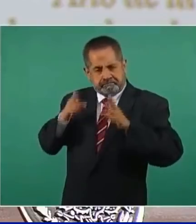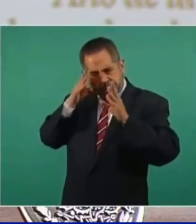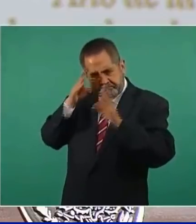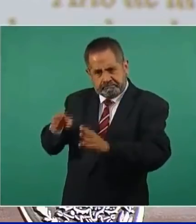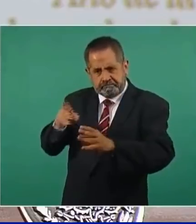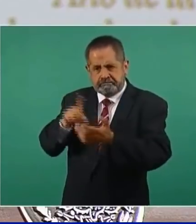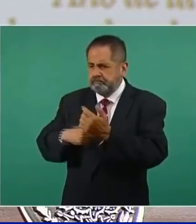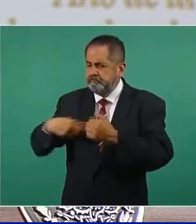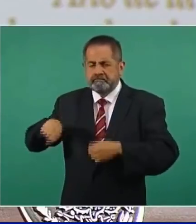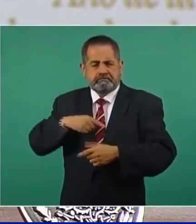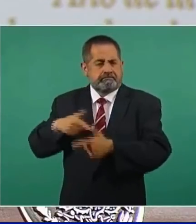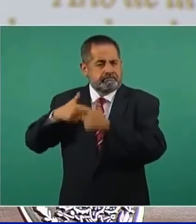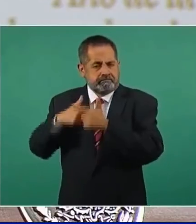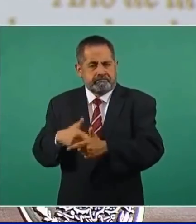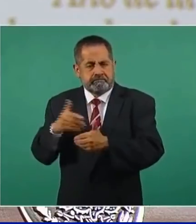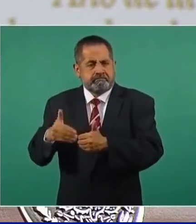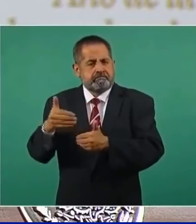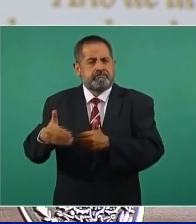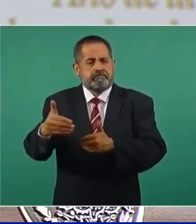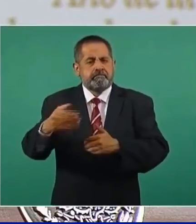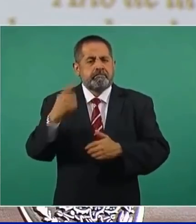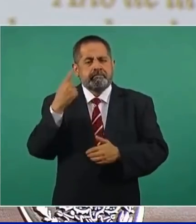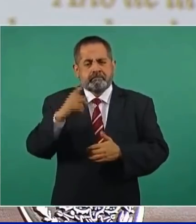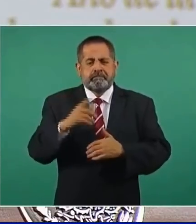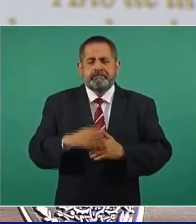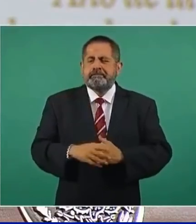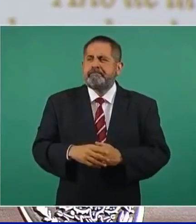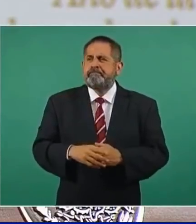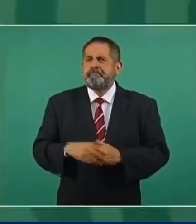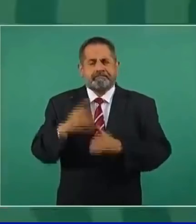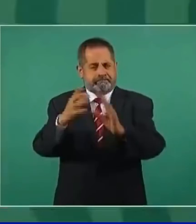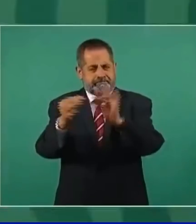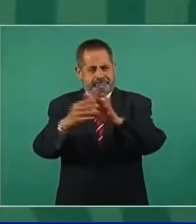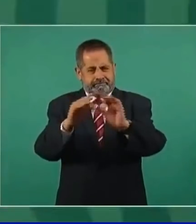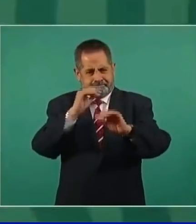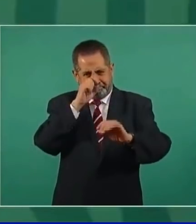a continuar con lo mismo. Para que se tenga una idea,